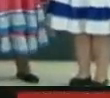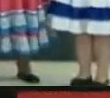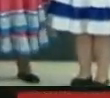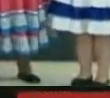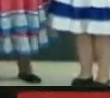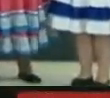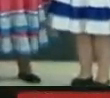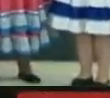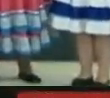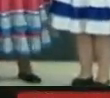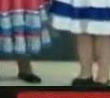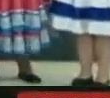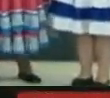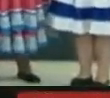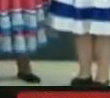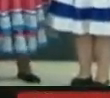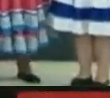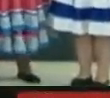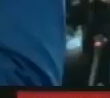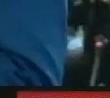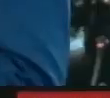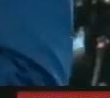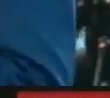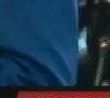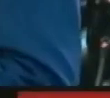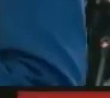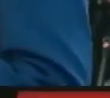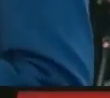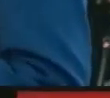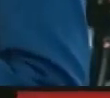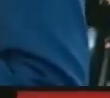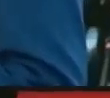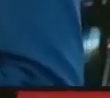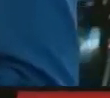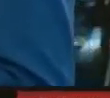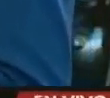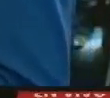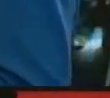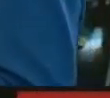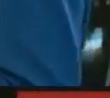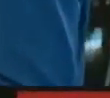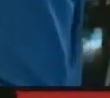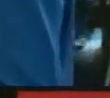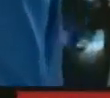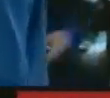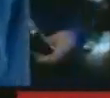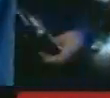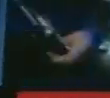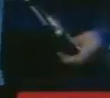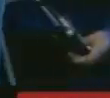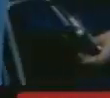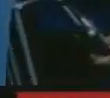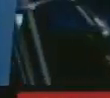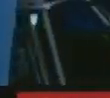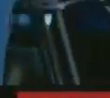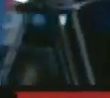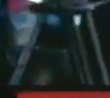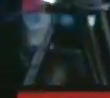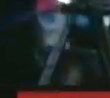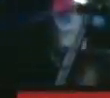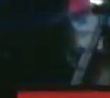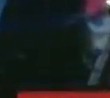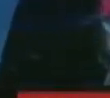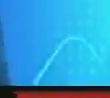Lourdes, bienvenida. Y todos, mira, tengo 18 invitados de Carayaca.